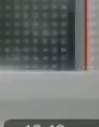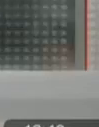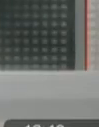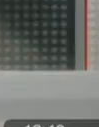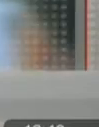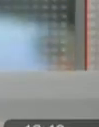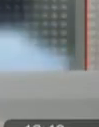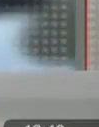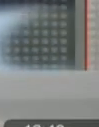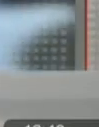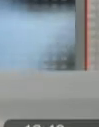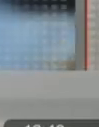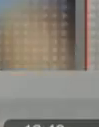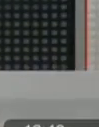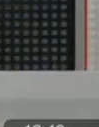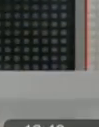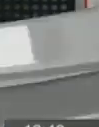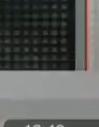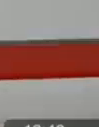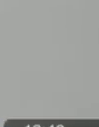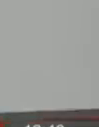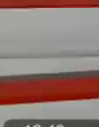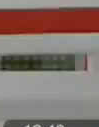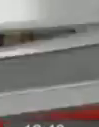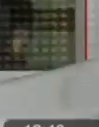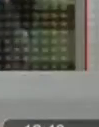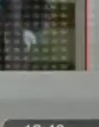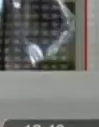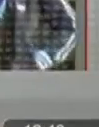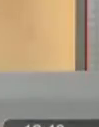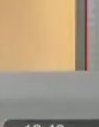fines investigativos.